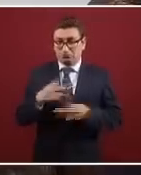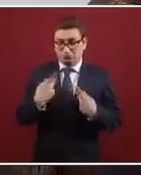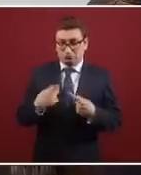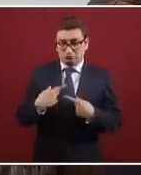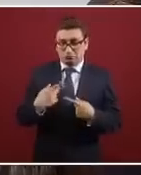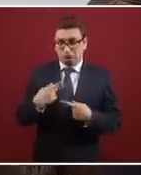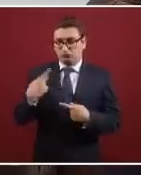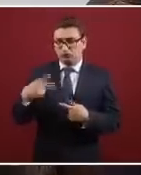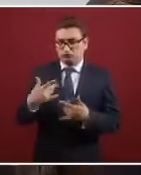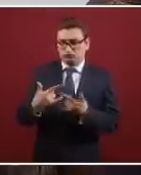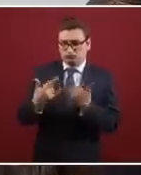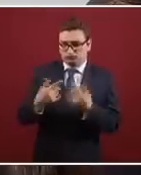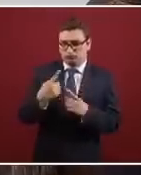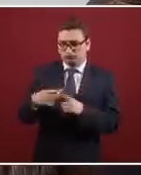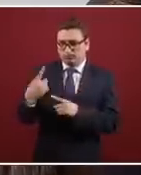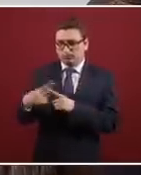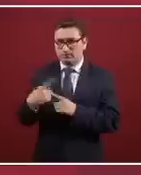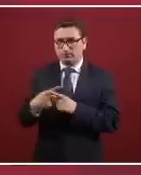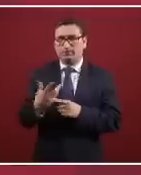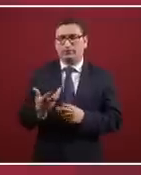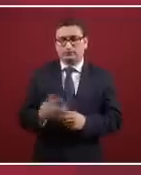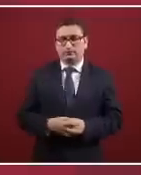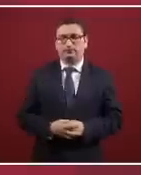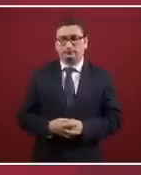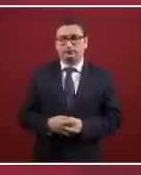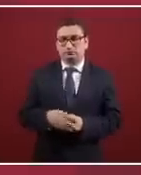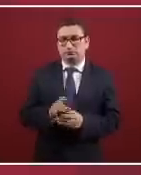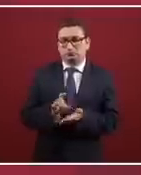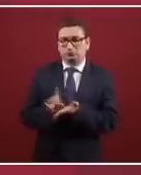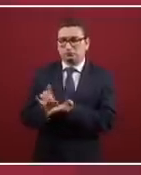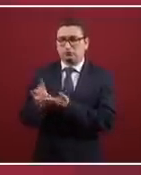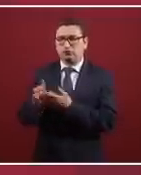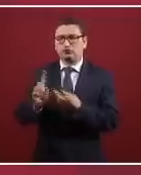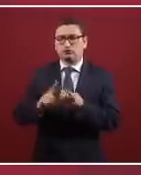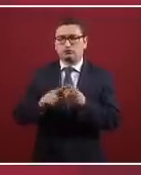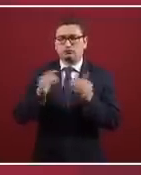el ajuste se ha hecho arriba,